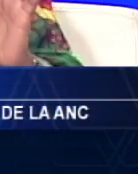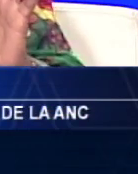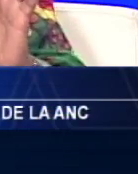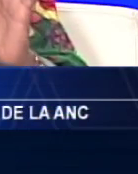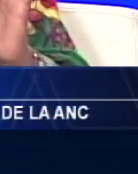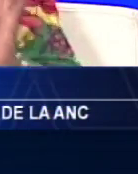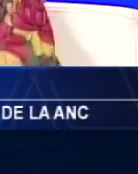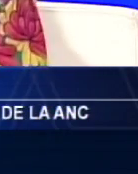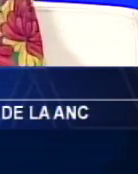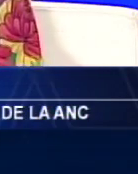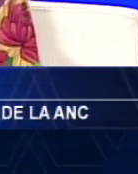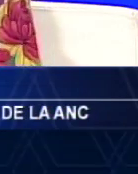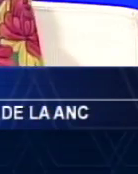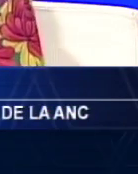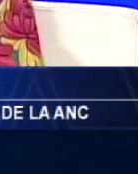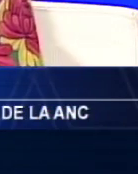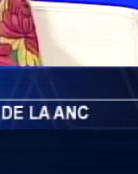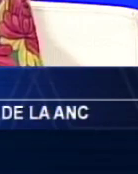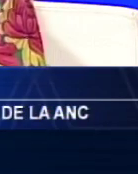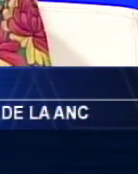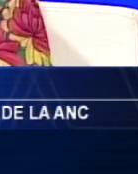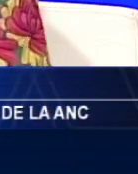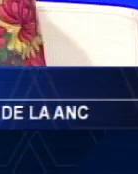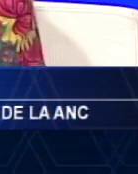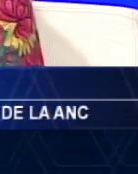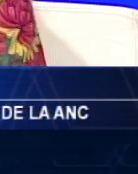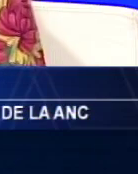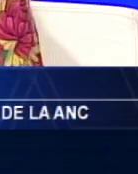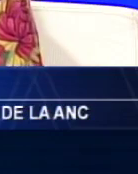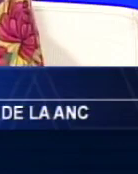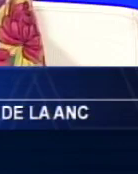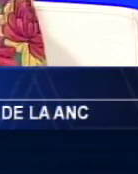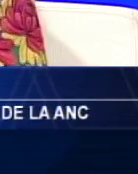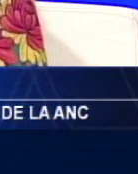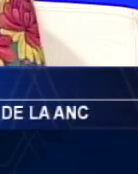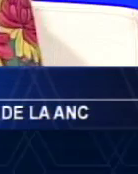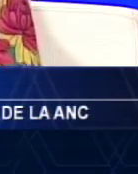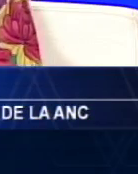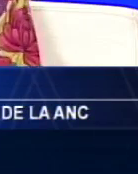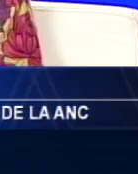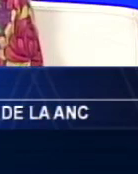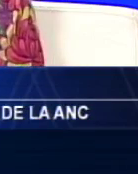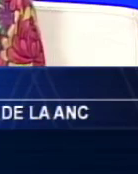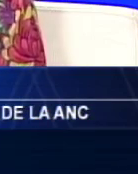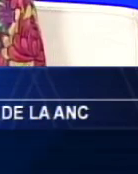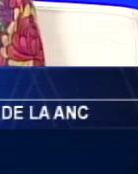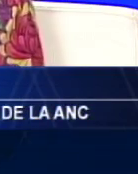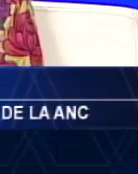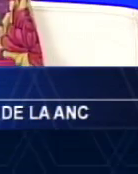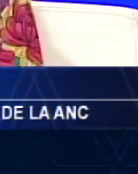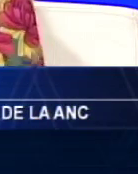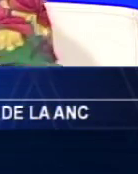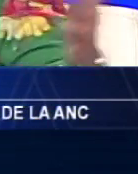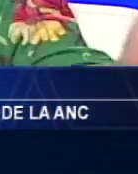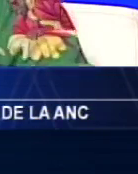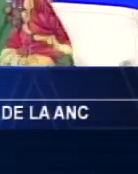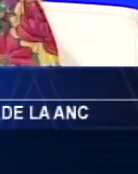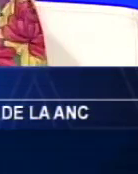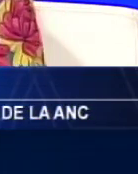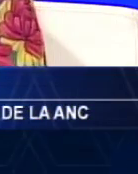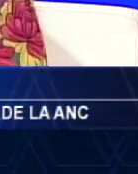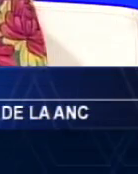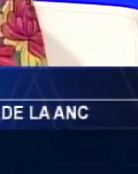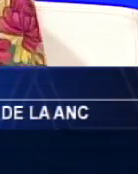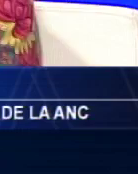bueno, las circunstancias irán marcando la pauta. Esta Asamblea Nacional que no merece el pueblo de Venezuela, todo el pueblo